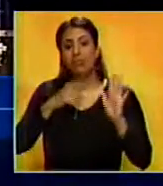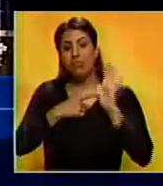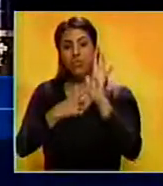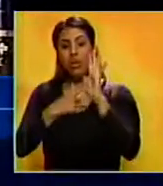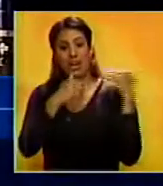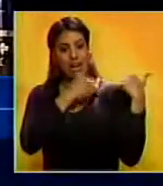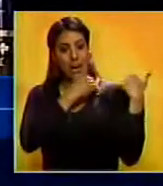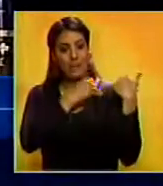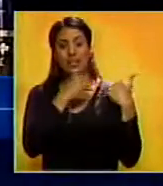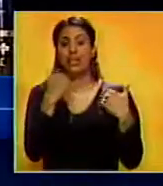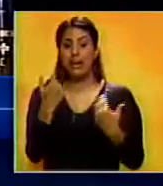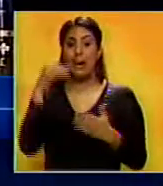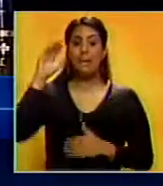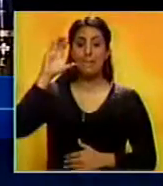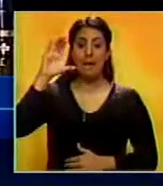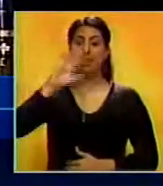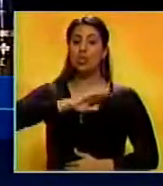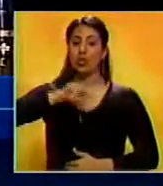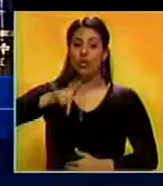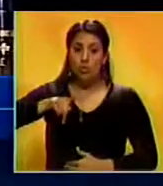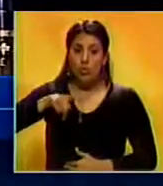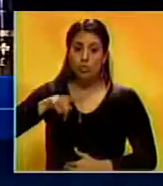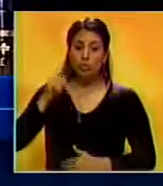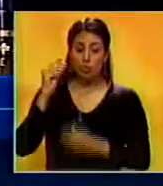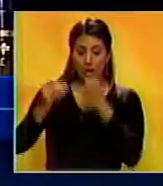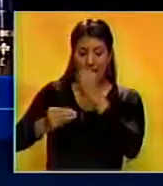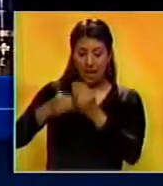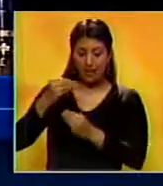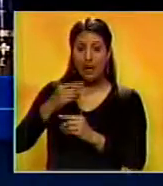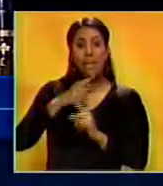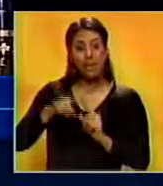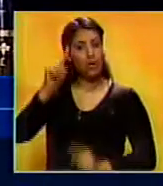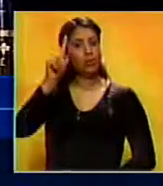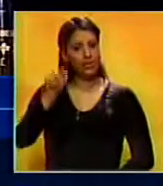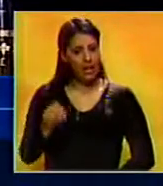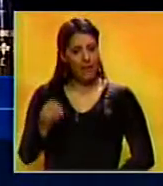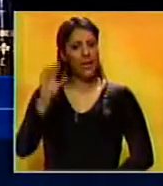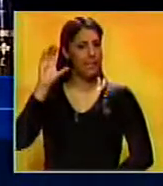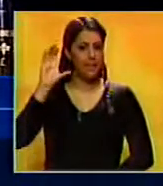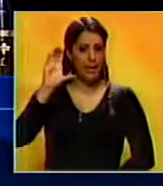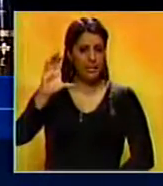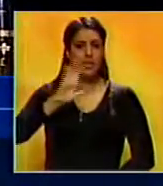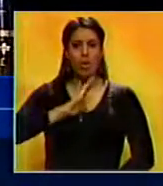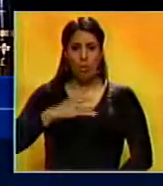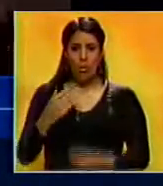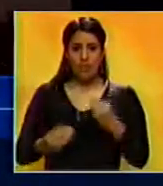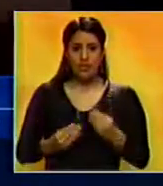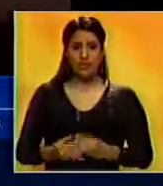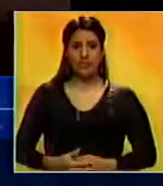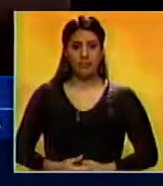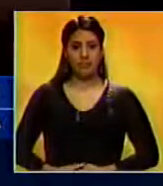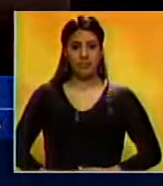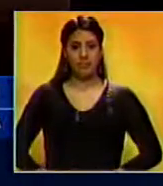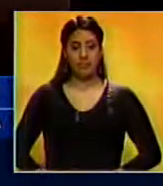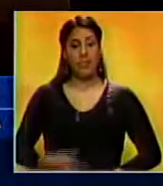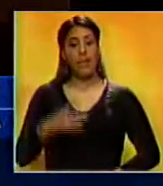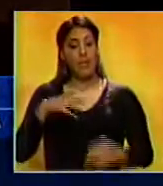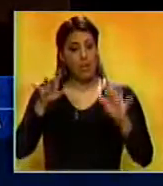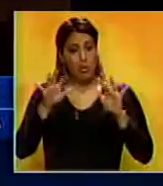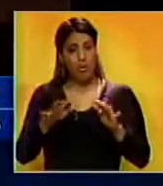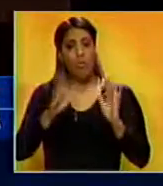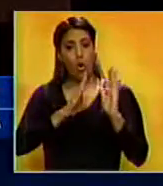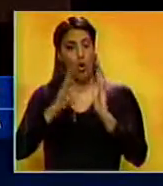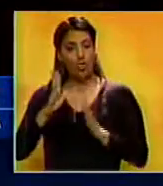legado representa el país que fuimos, sí, pero también el país que podemos ser. El seminario